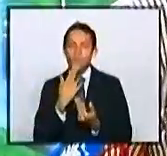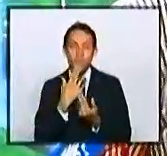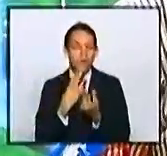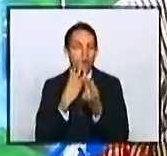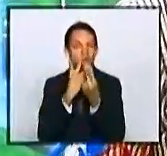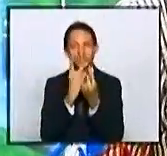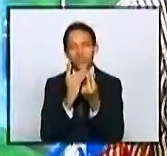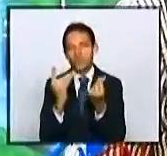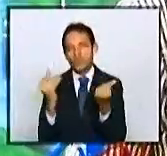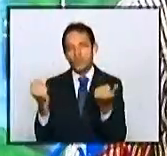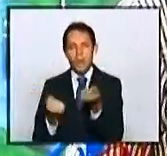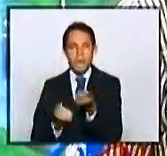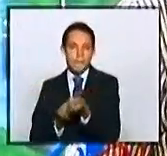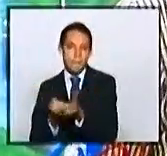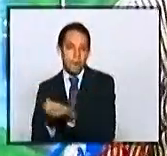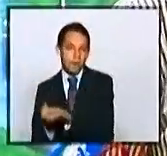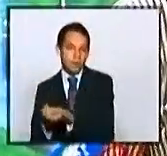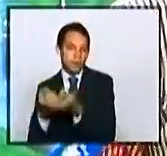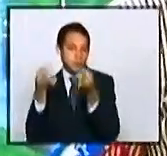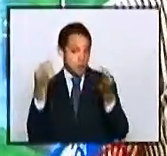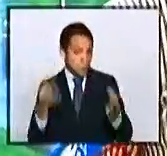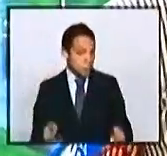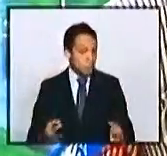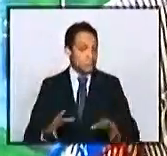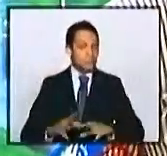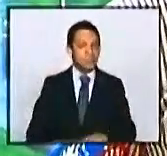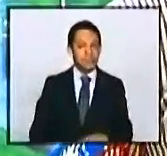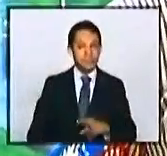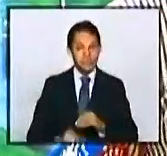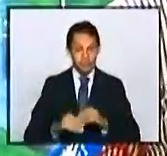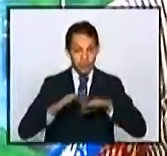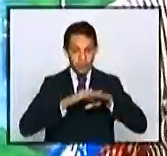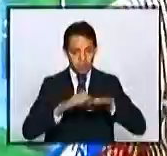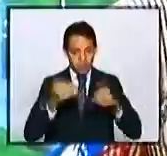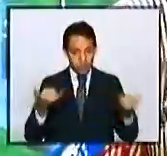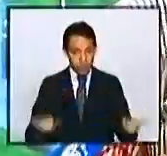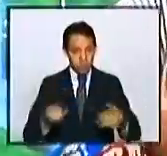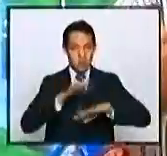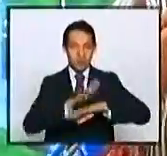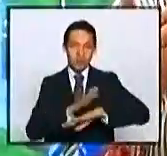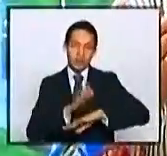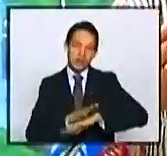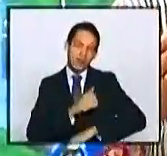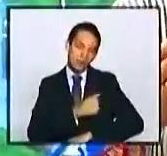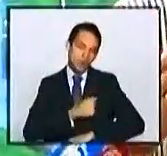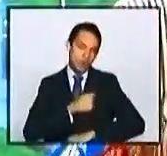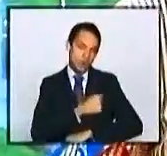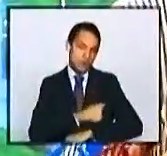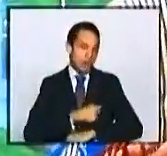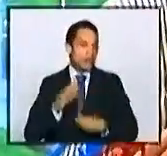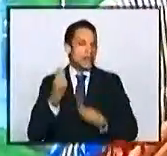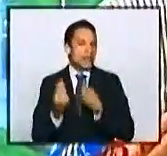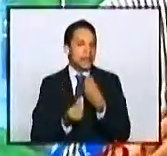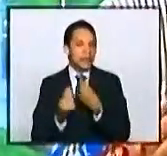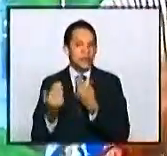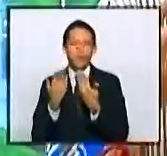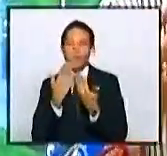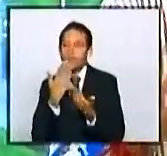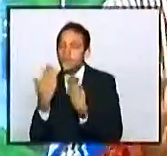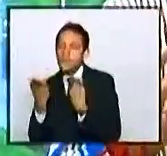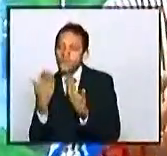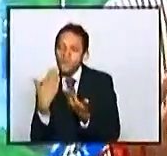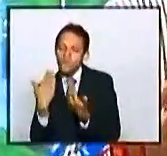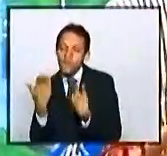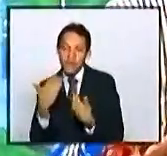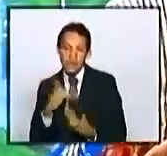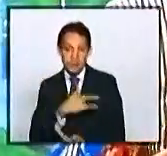pongamos a cada una de nuestras actuaciones. Entonces, esa es la invitación que nosotros les hacemos a las personas. Ganen confianza.